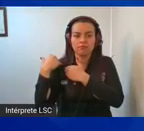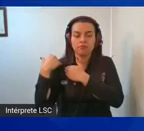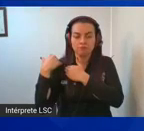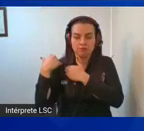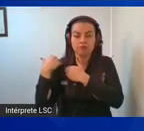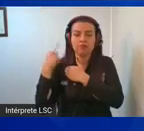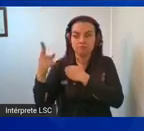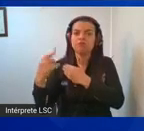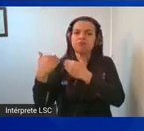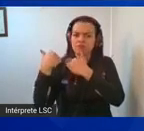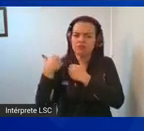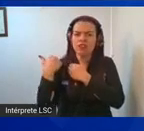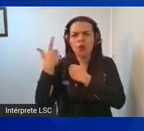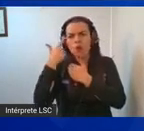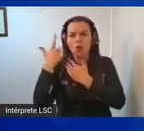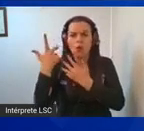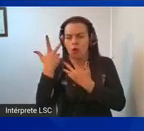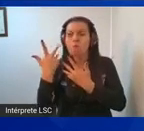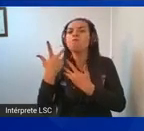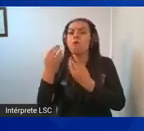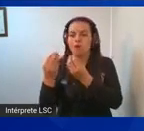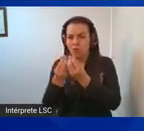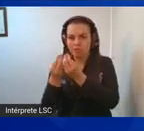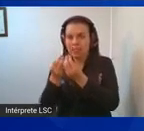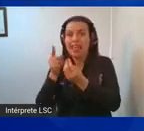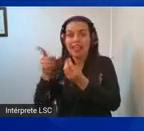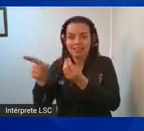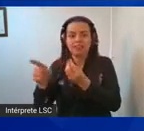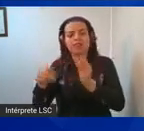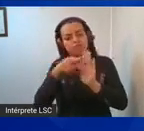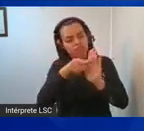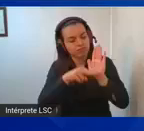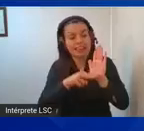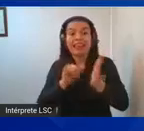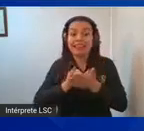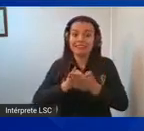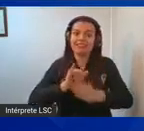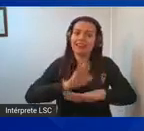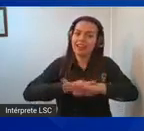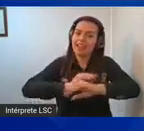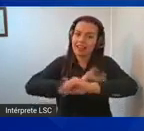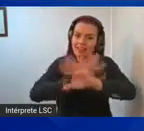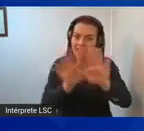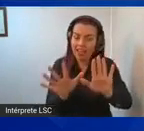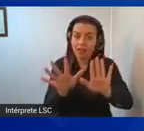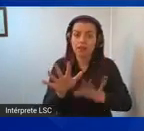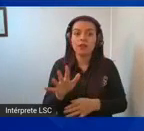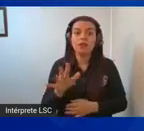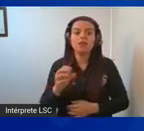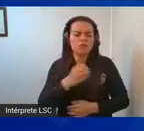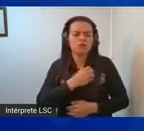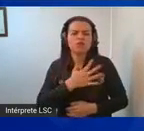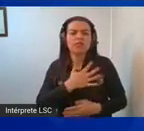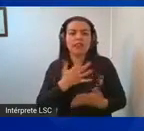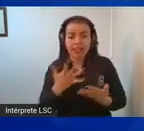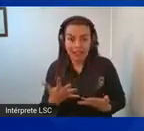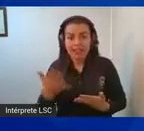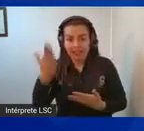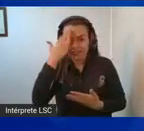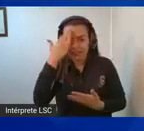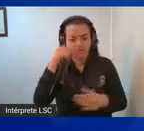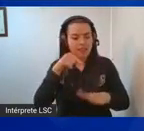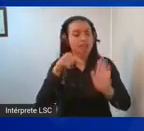del consejo y a través de su reglamentación. Entonces, digamos que para aclararle a la comunidad, la oportunidad está en el marco de la reglamentación, y hay